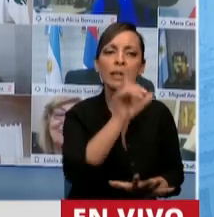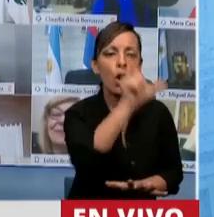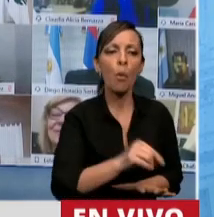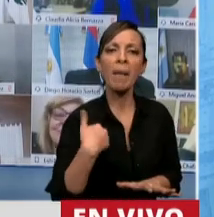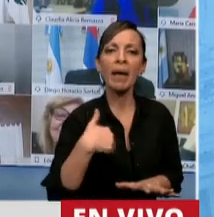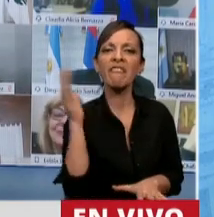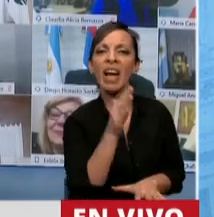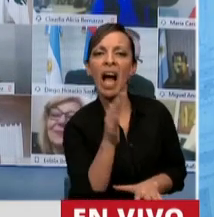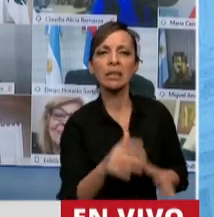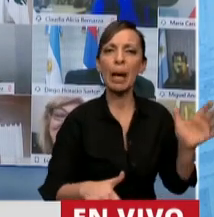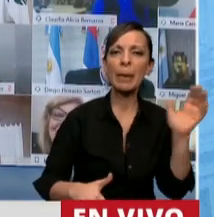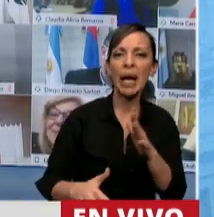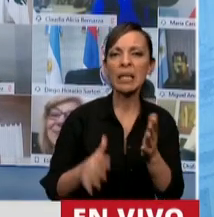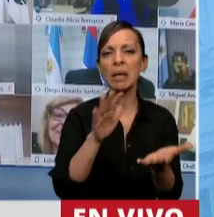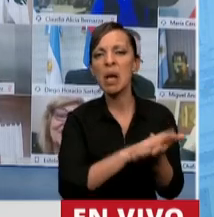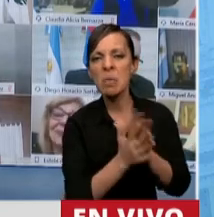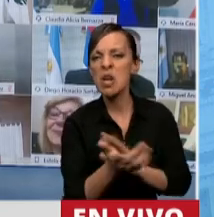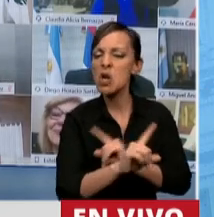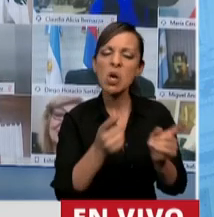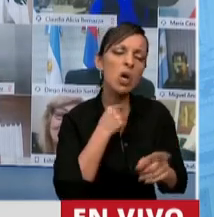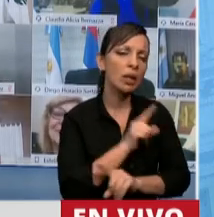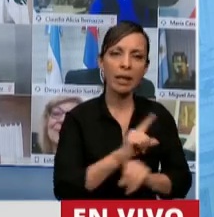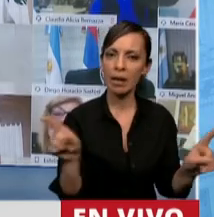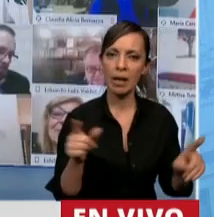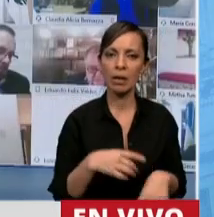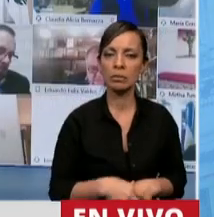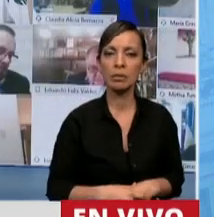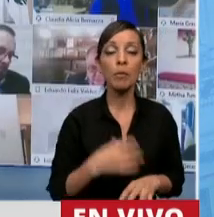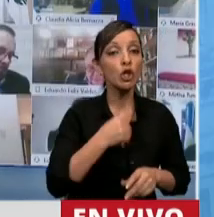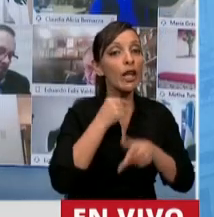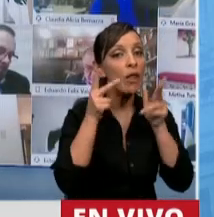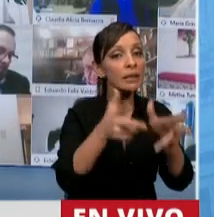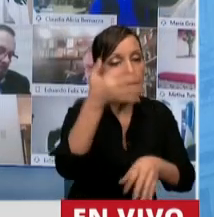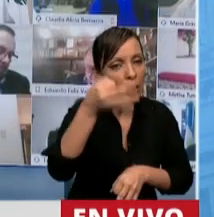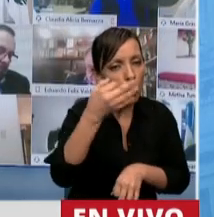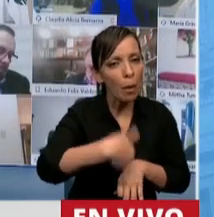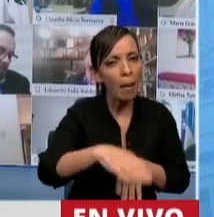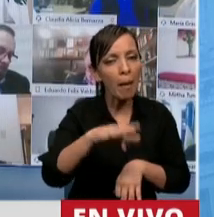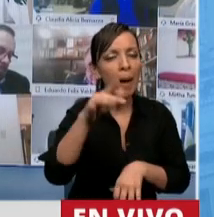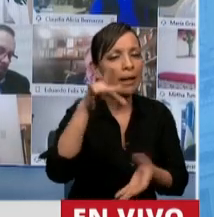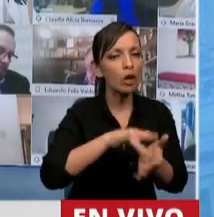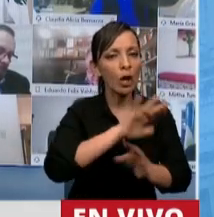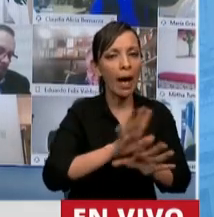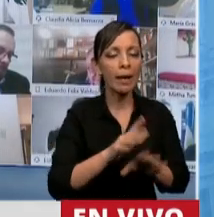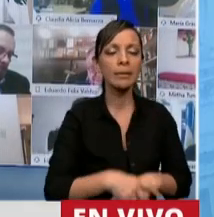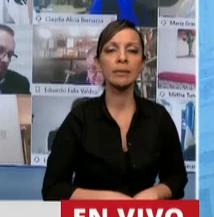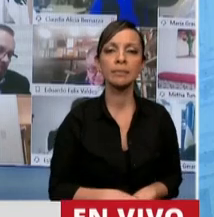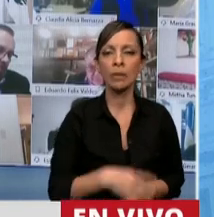venganza, quiero vivir en un país de diálogo y de disenso. Y les quiero decir, porque seguramente en algún momento también tengamos que recurrir ahí, para